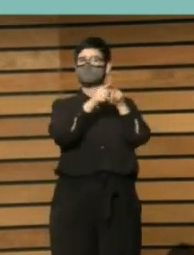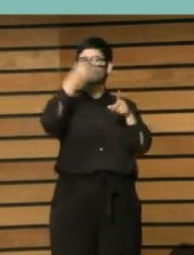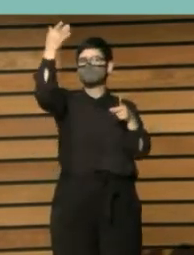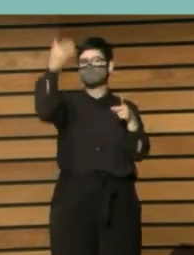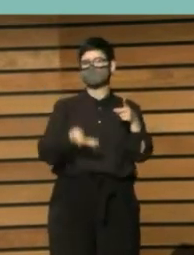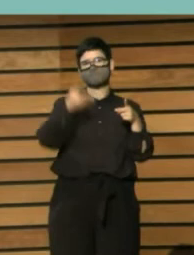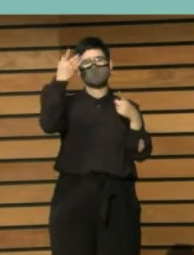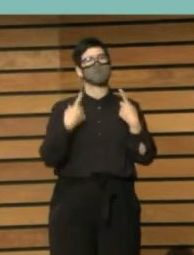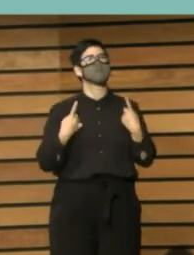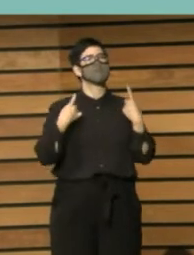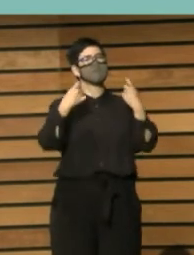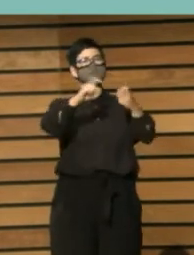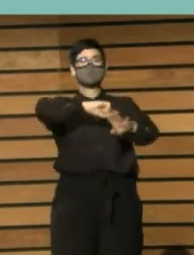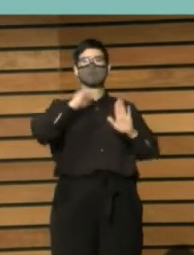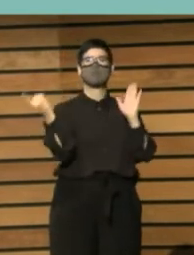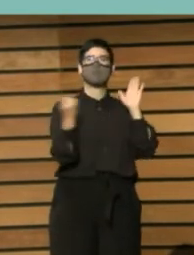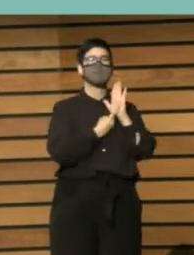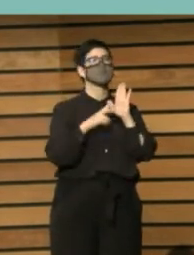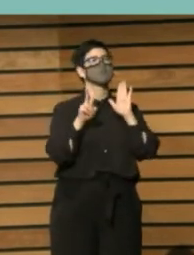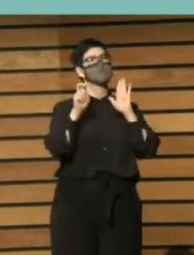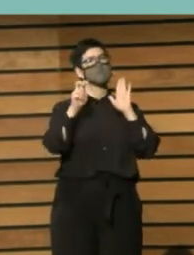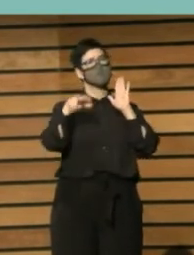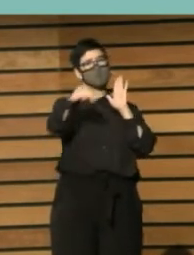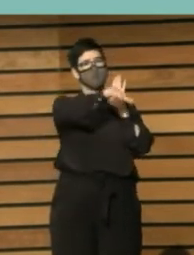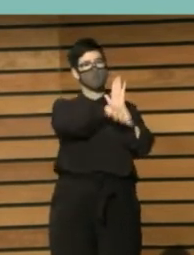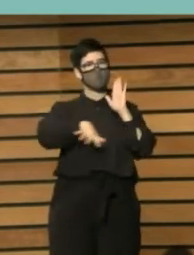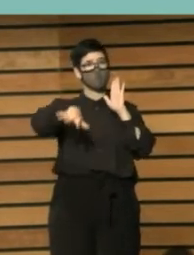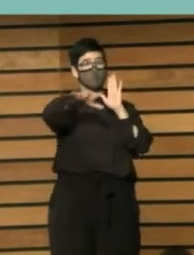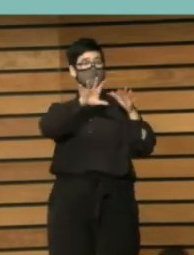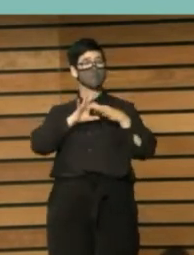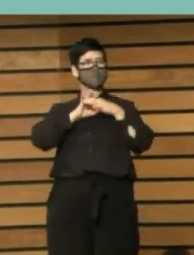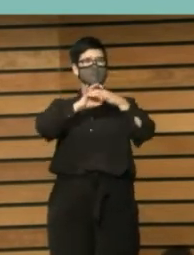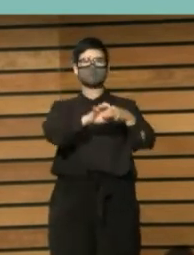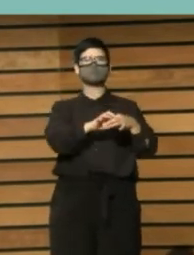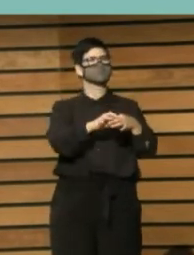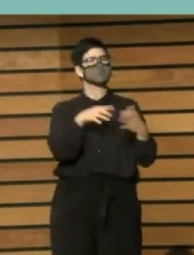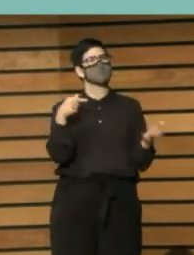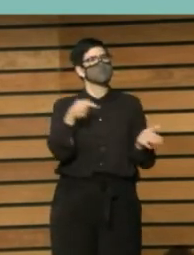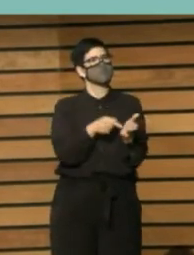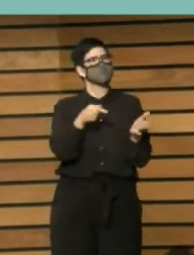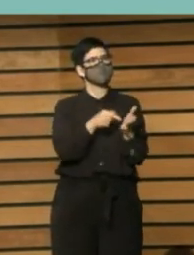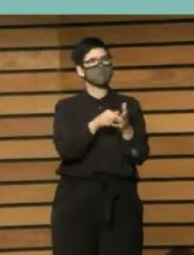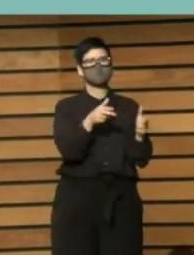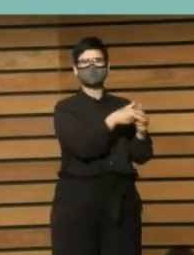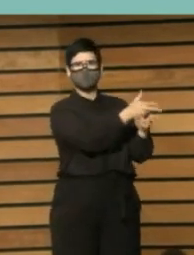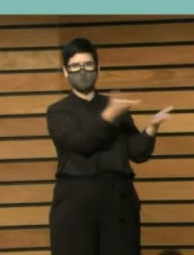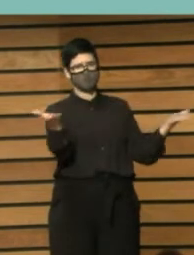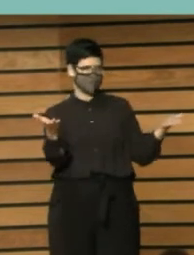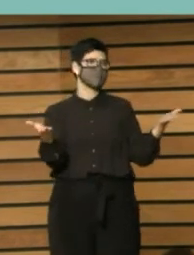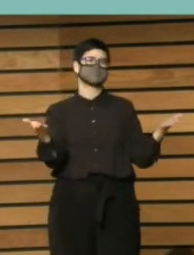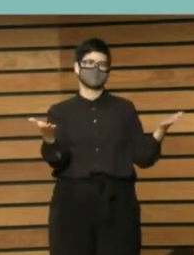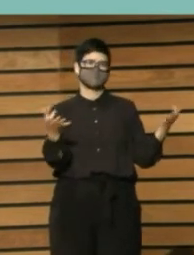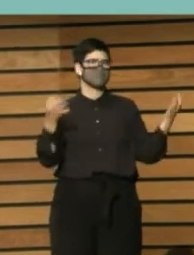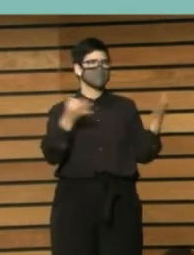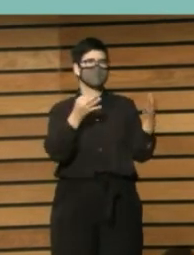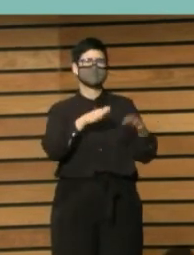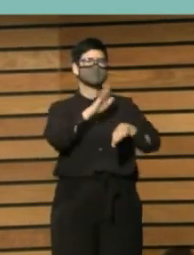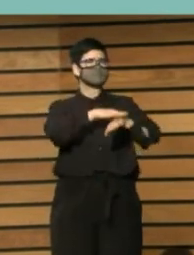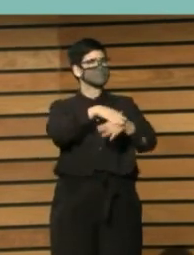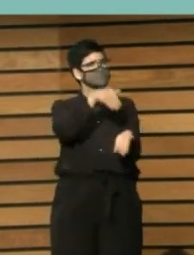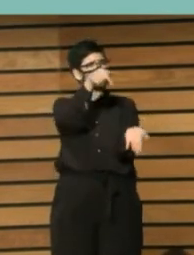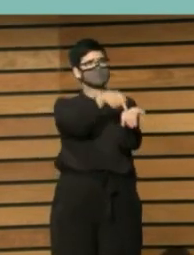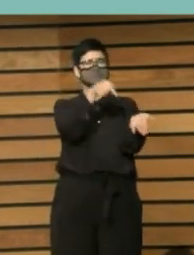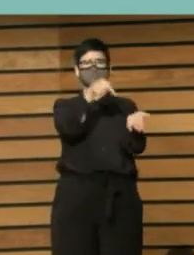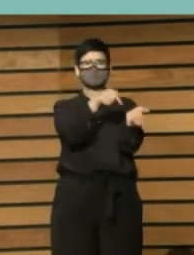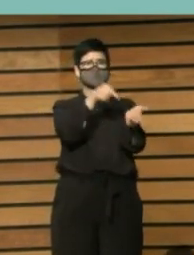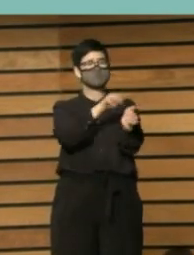una nueva ley local, acorde con las exigencias actuales de nuestra sociedad. Por eso debemos instar para conseguir